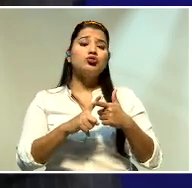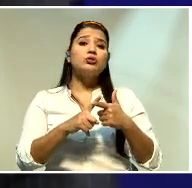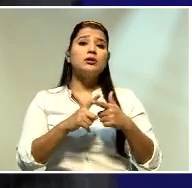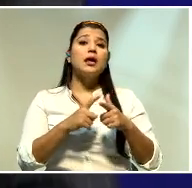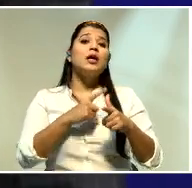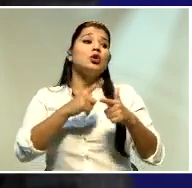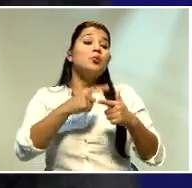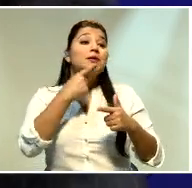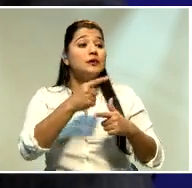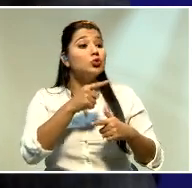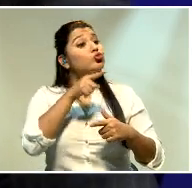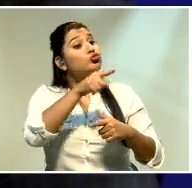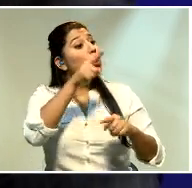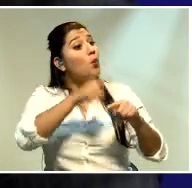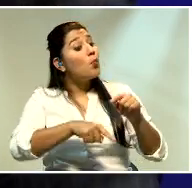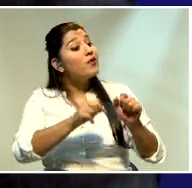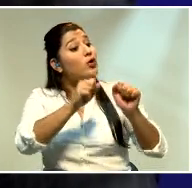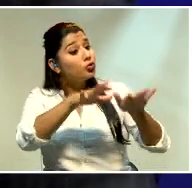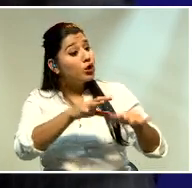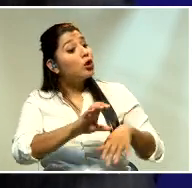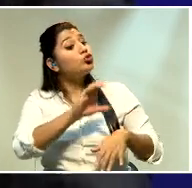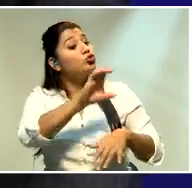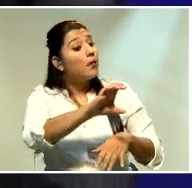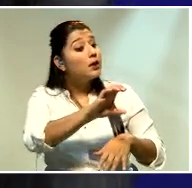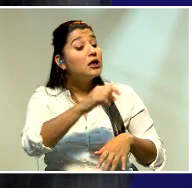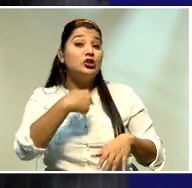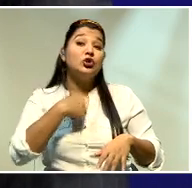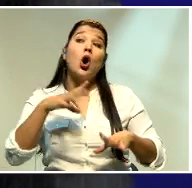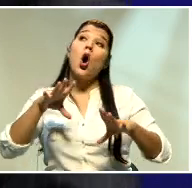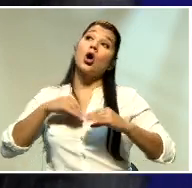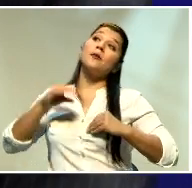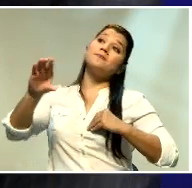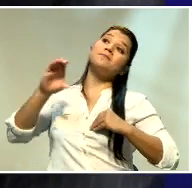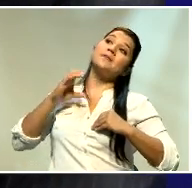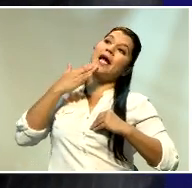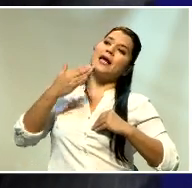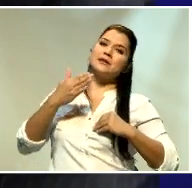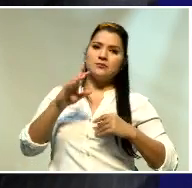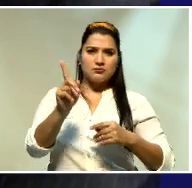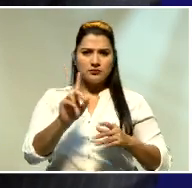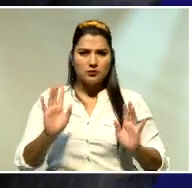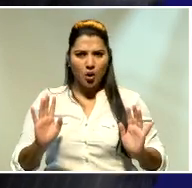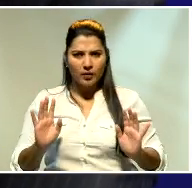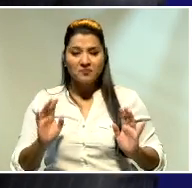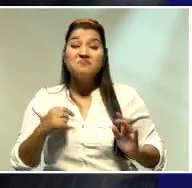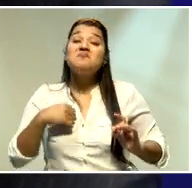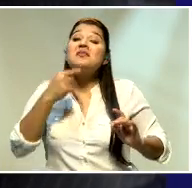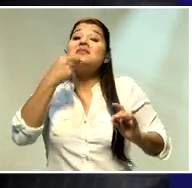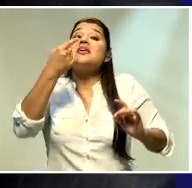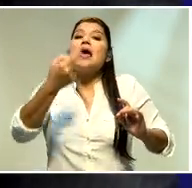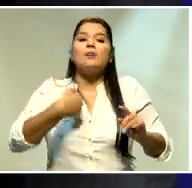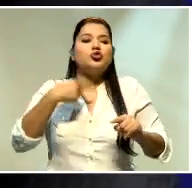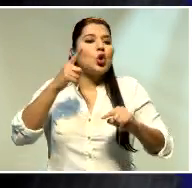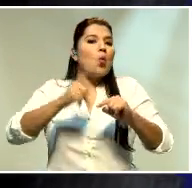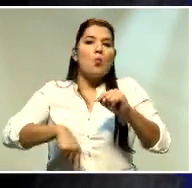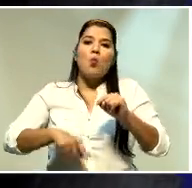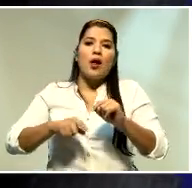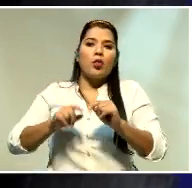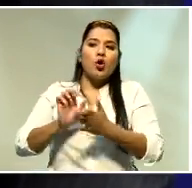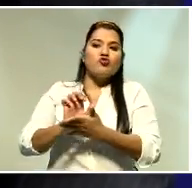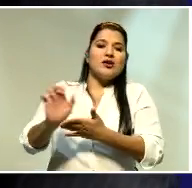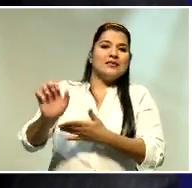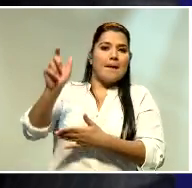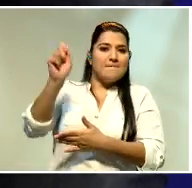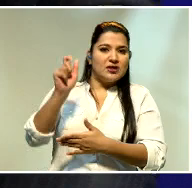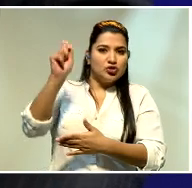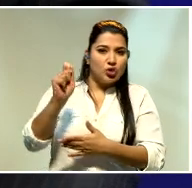decir, bueno, démela. No, ese es el procedimiento. Pero aún así, digamos que fuera irrenunciable y me van y me obligan a que aquí está la plata mensual y